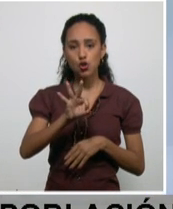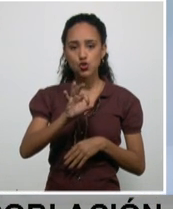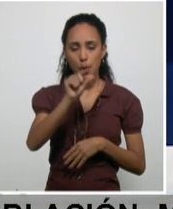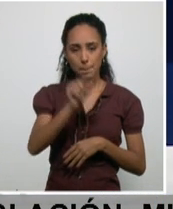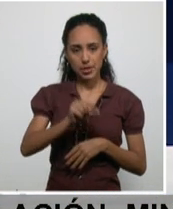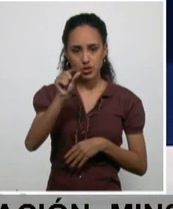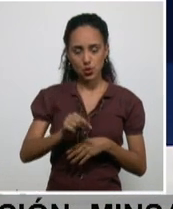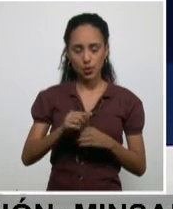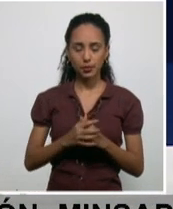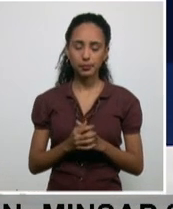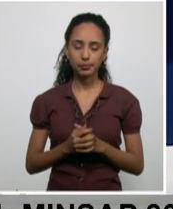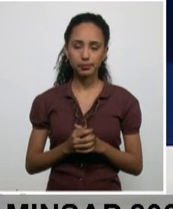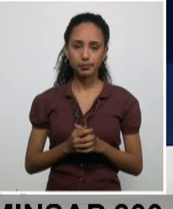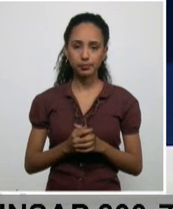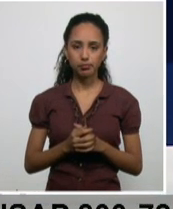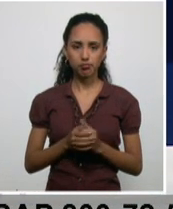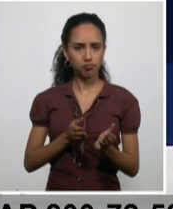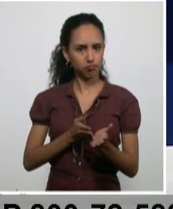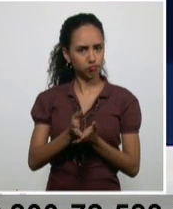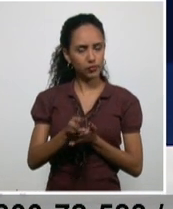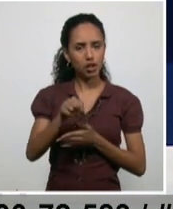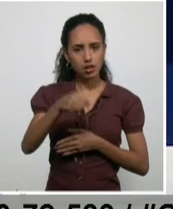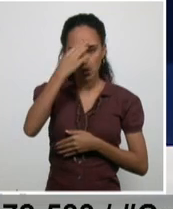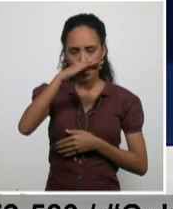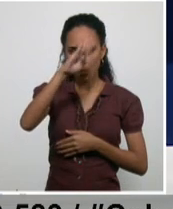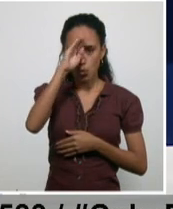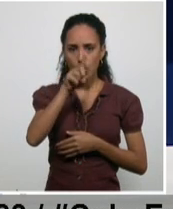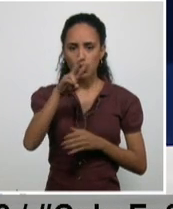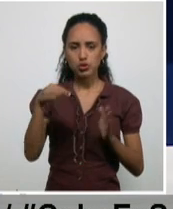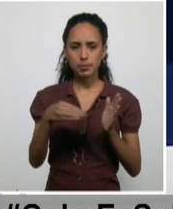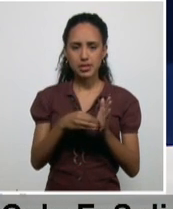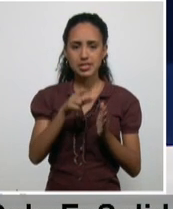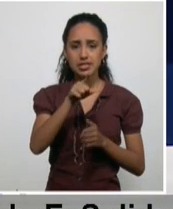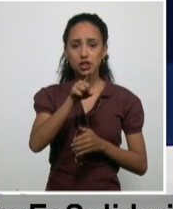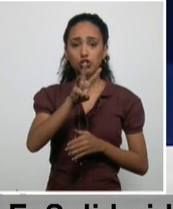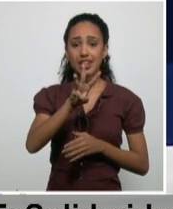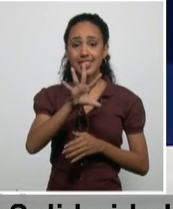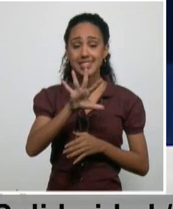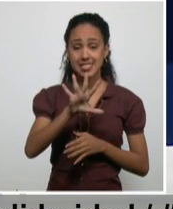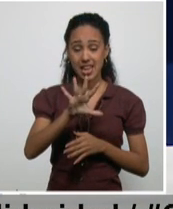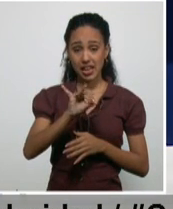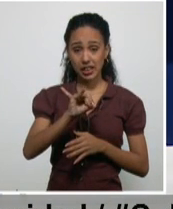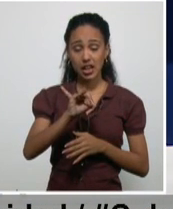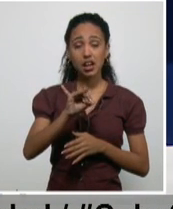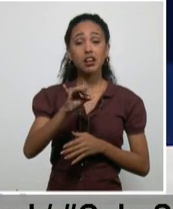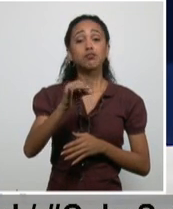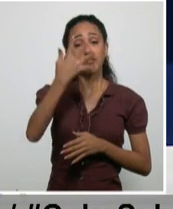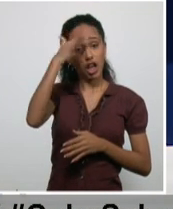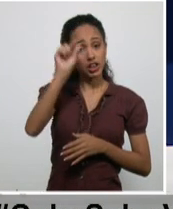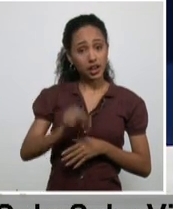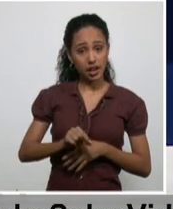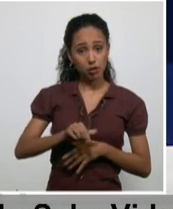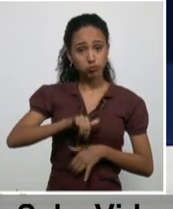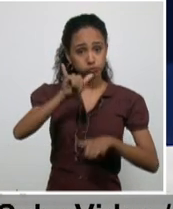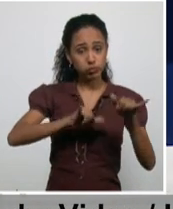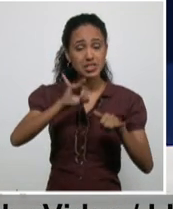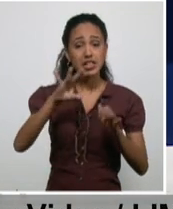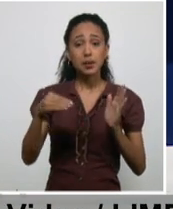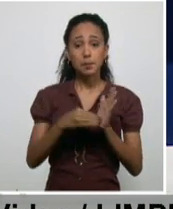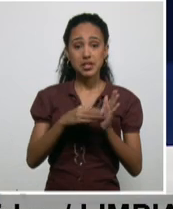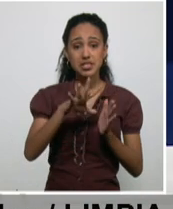personas. Se mantienen en Cuba 12.137 visitantes, emigrados 7.050